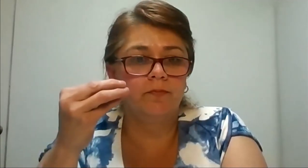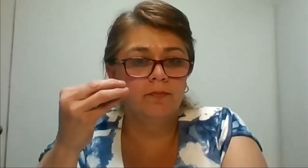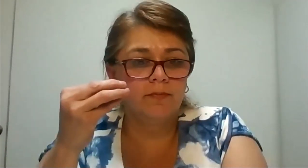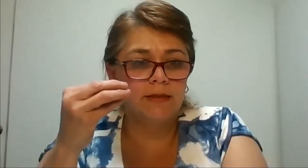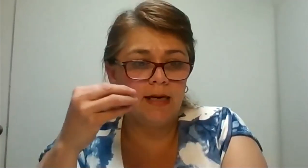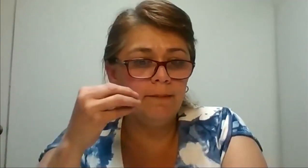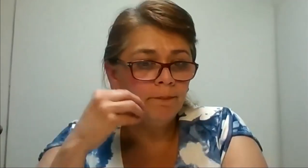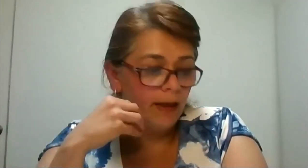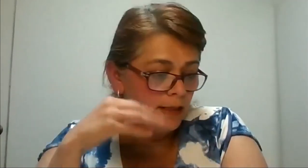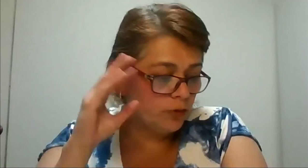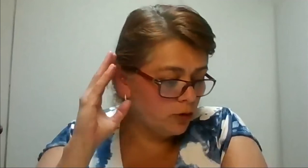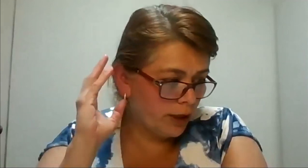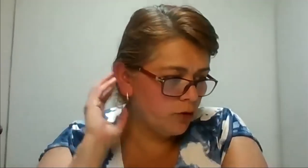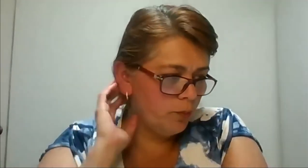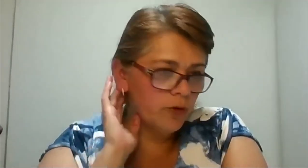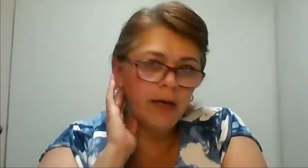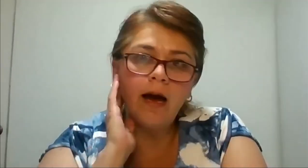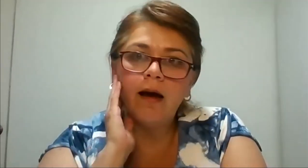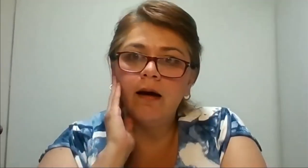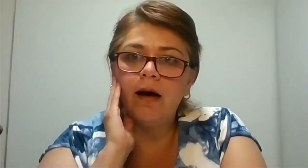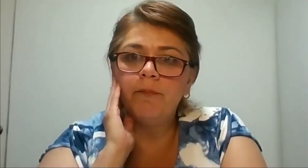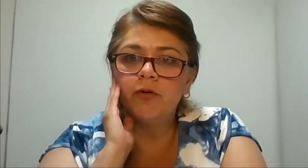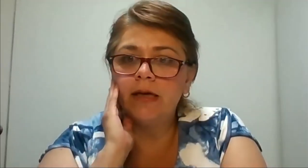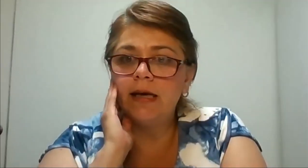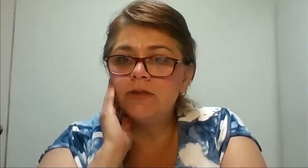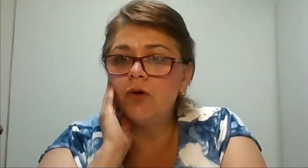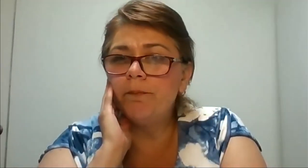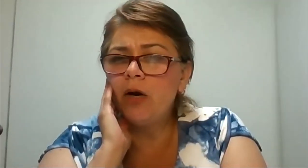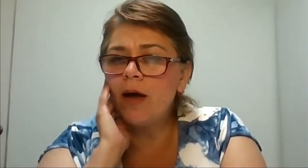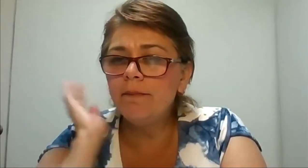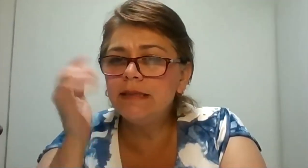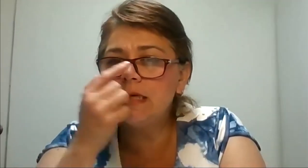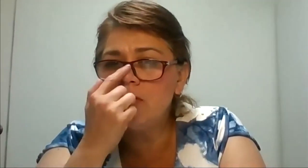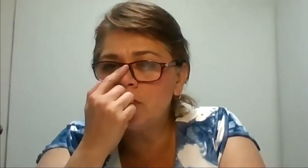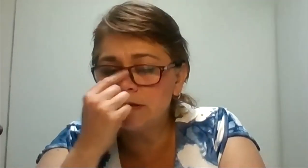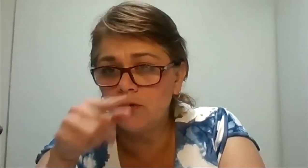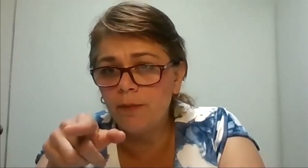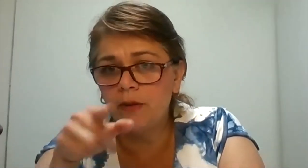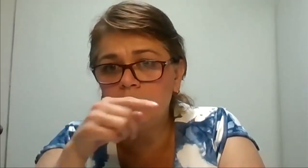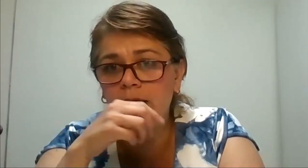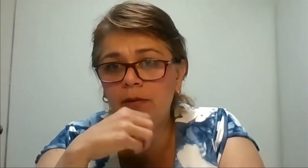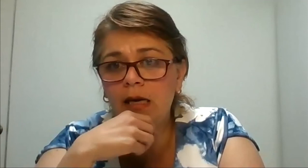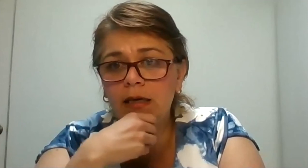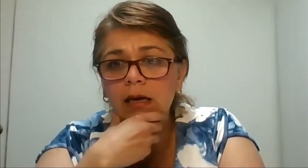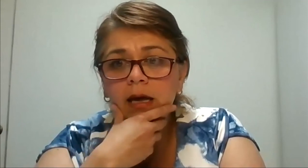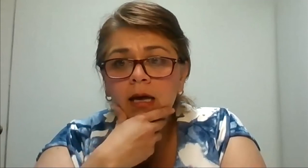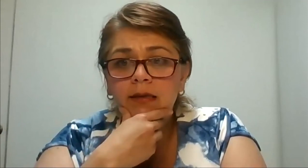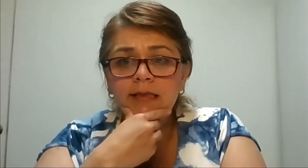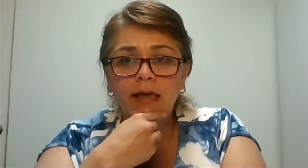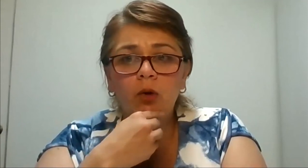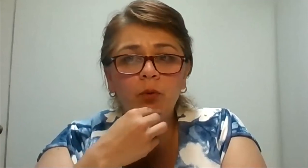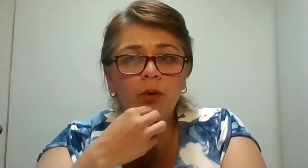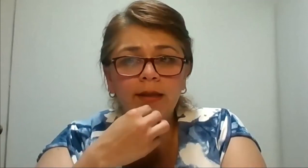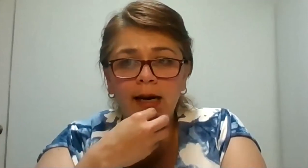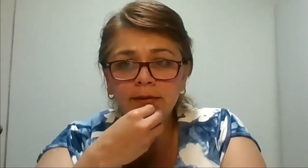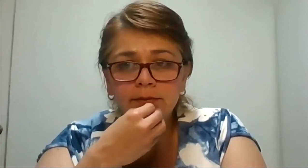yo, ¿sale? Eso es lo que yo podría aportar a esto, pero además quiero contestar una pregunta que viene aquí. Dice